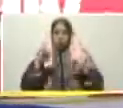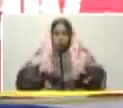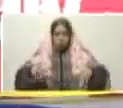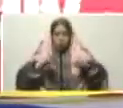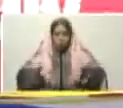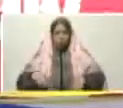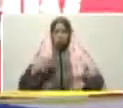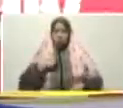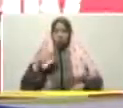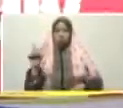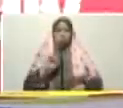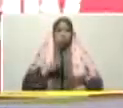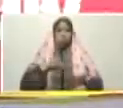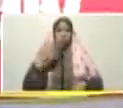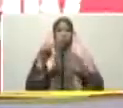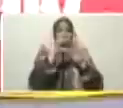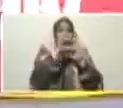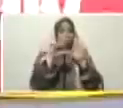estatutos